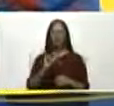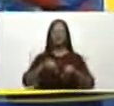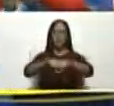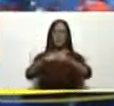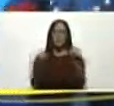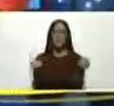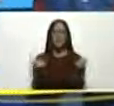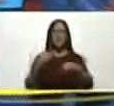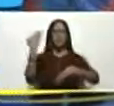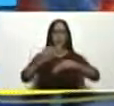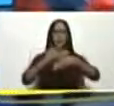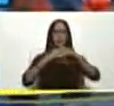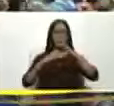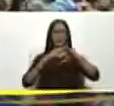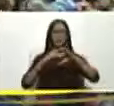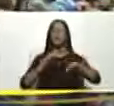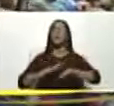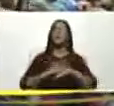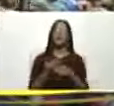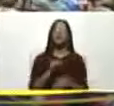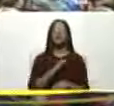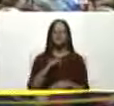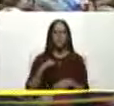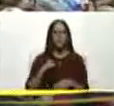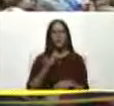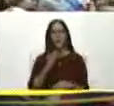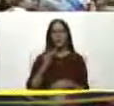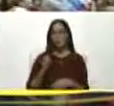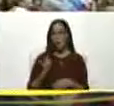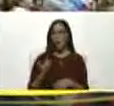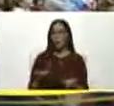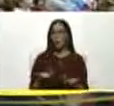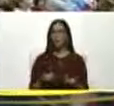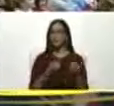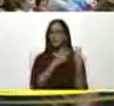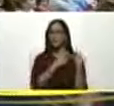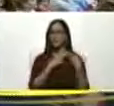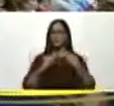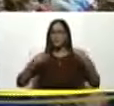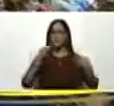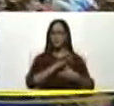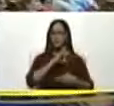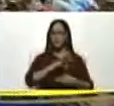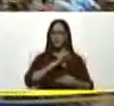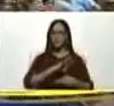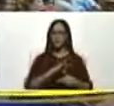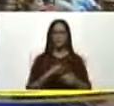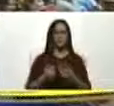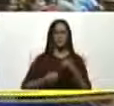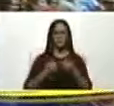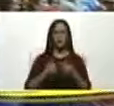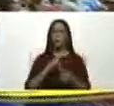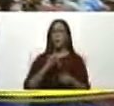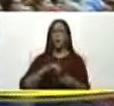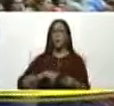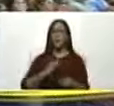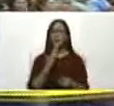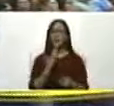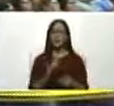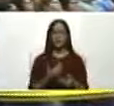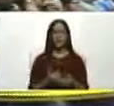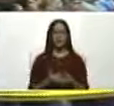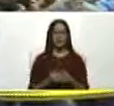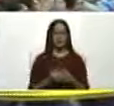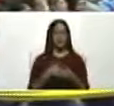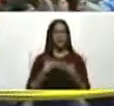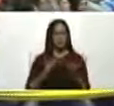bloqueo comunicacional porque somos los que mejor manejamos las redes sociales. No podemos seguir permitiendo que estamos